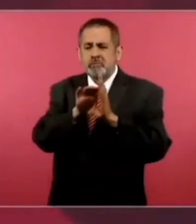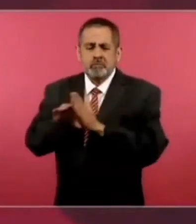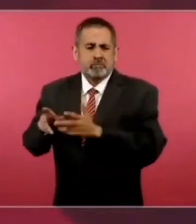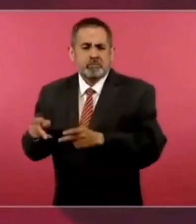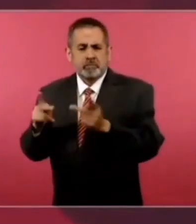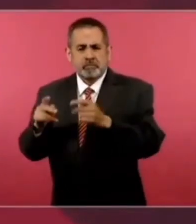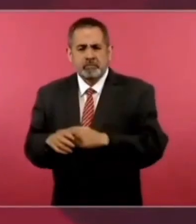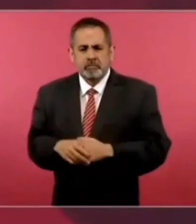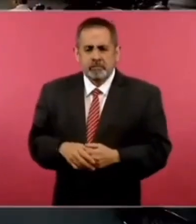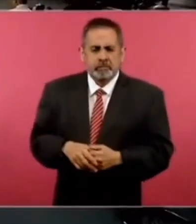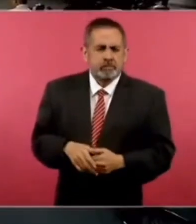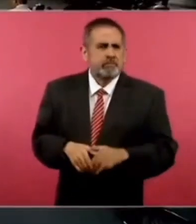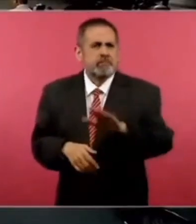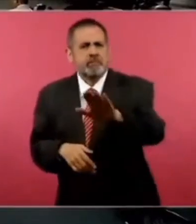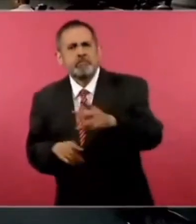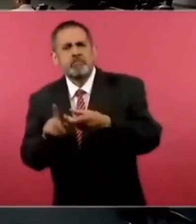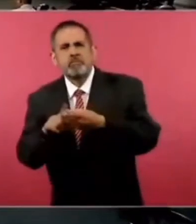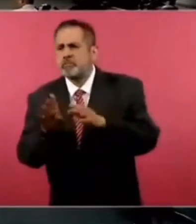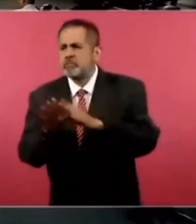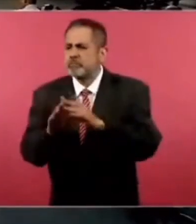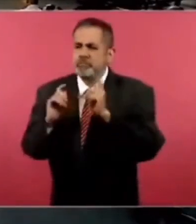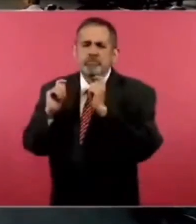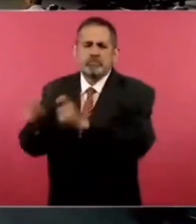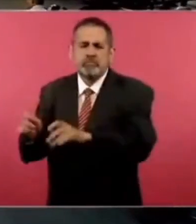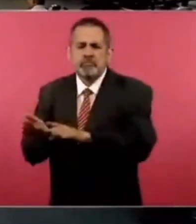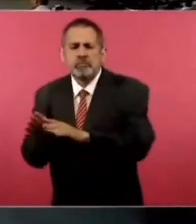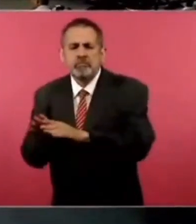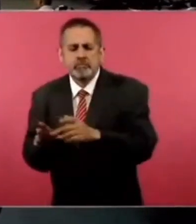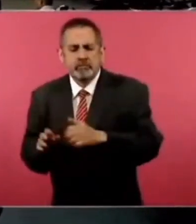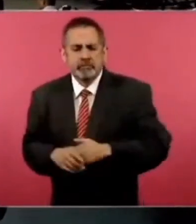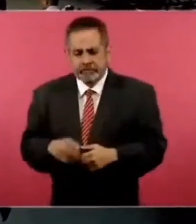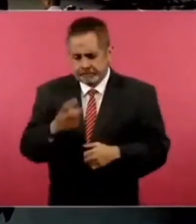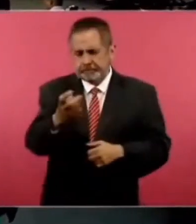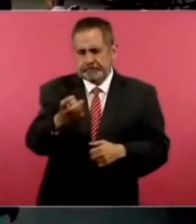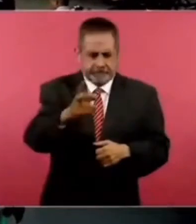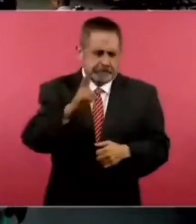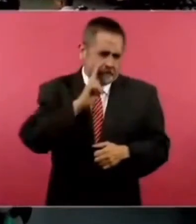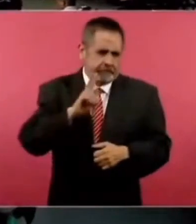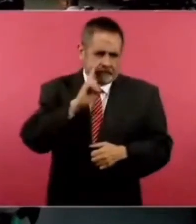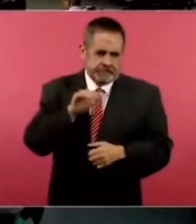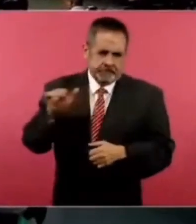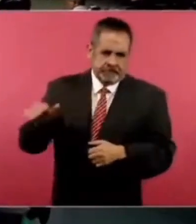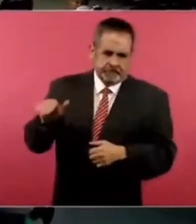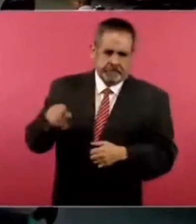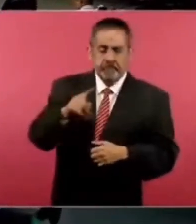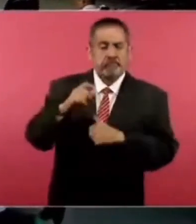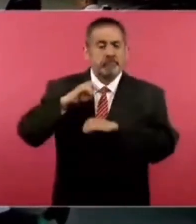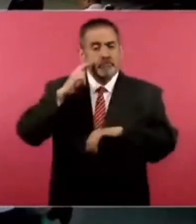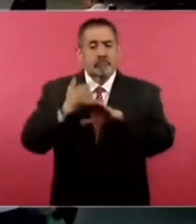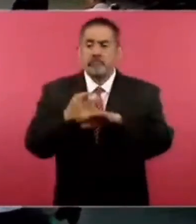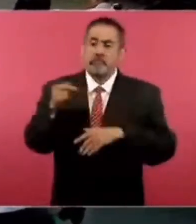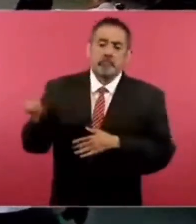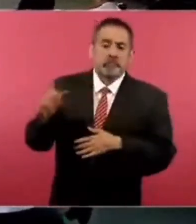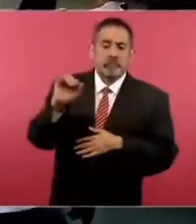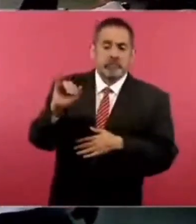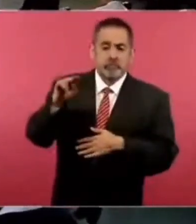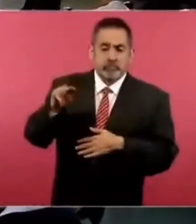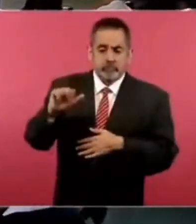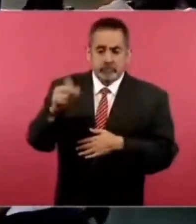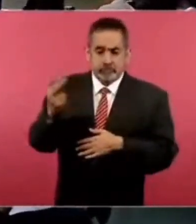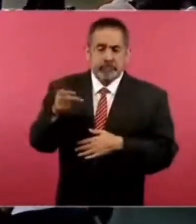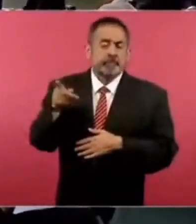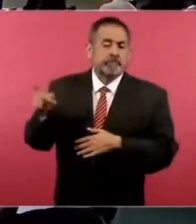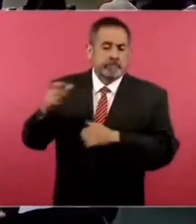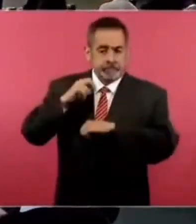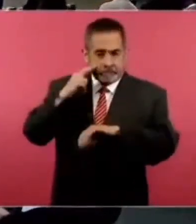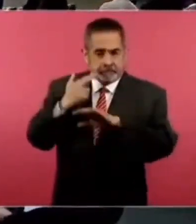Una duda es cómo se van a asignar estos locales, ¿no? Sí, y en manos de quién van a quedar. Eso es lo que hay que ver, pero esto lo tiene Antropología, lo está